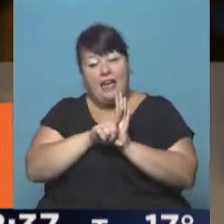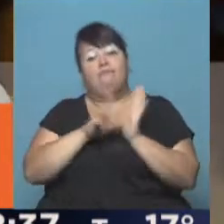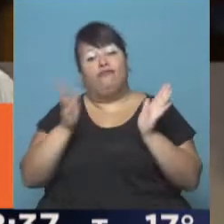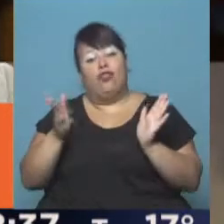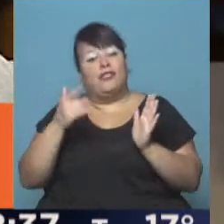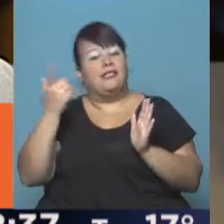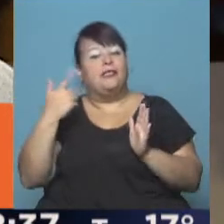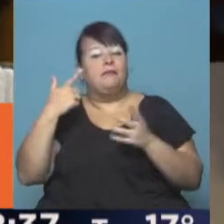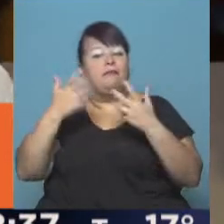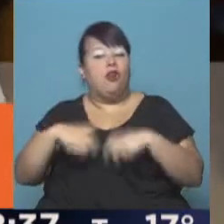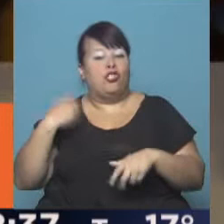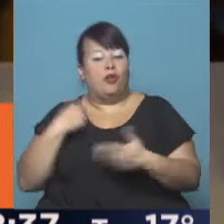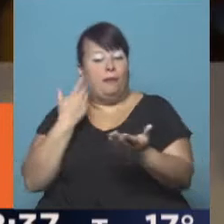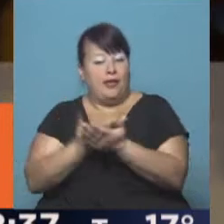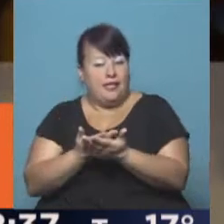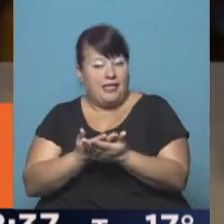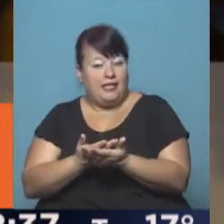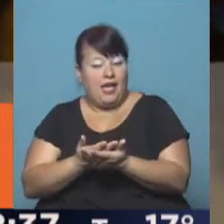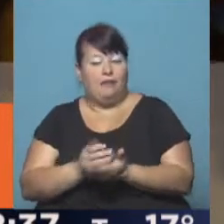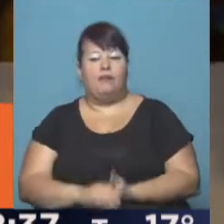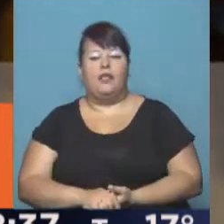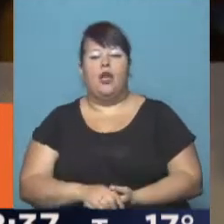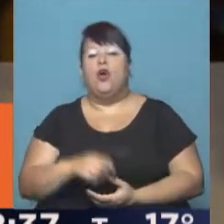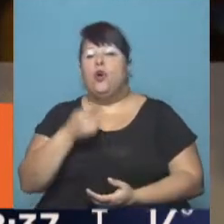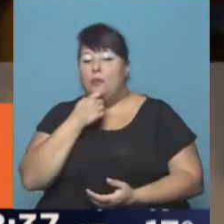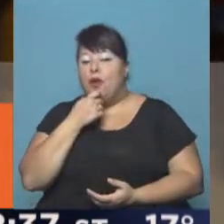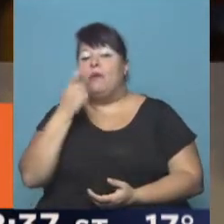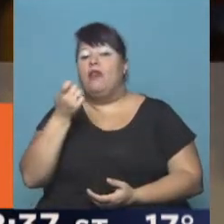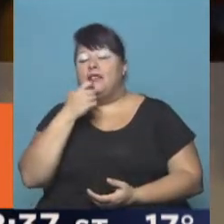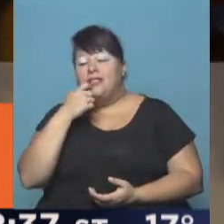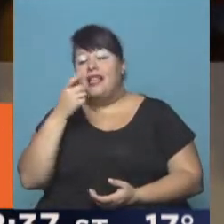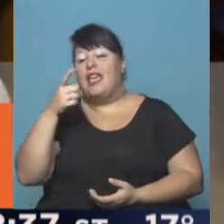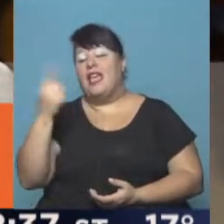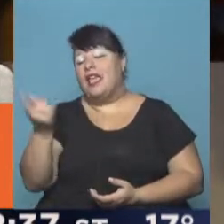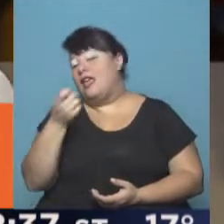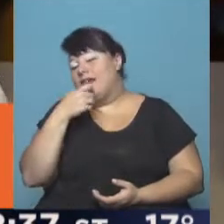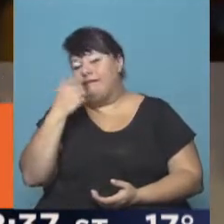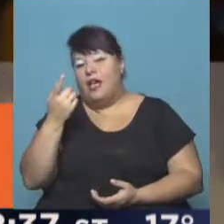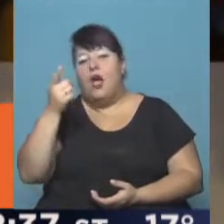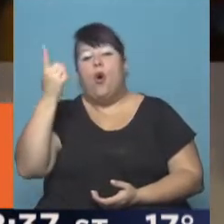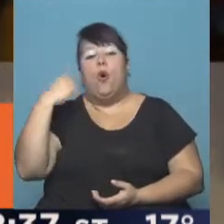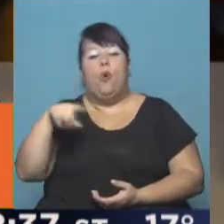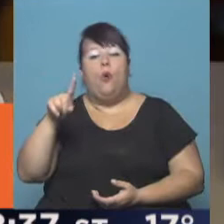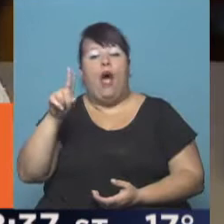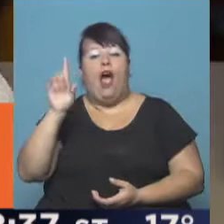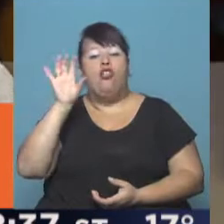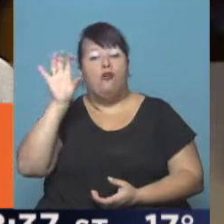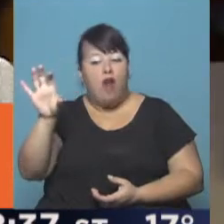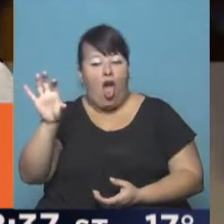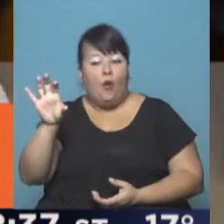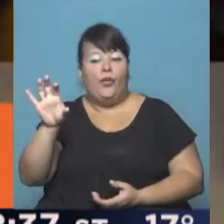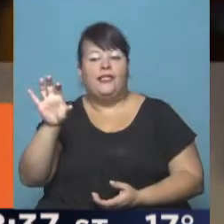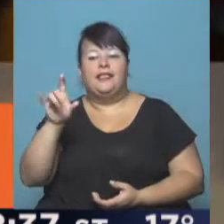es objeto del proyecto que he presentado y poder generar las condiciones para que cuando en una provincia